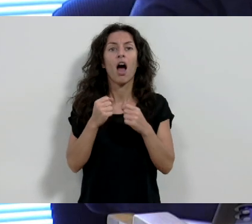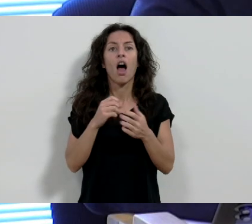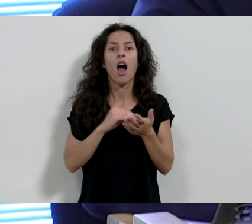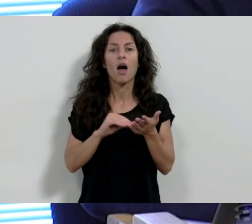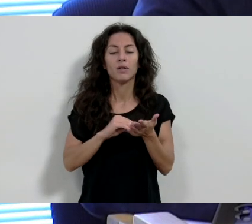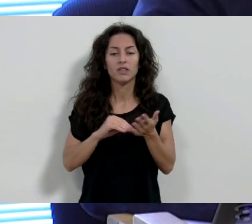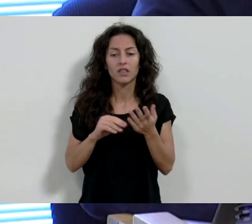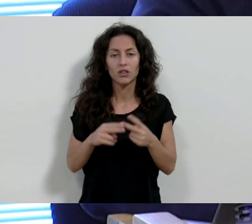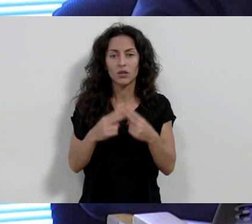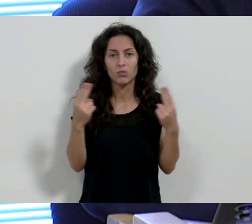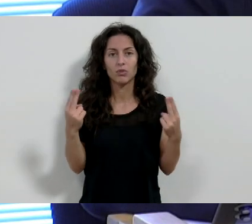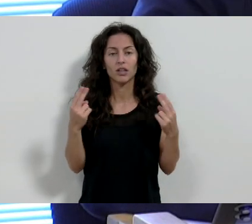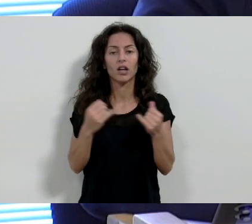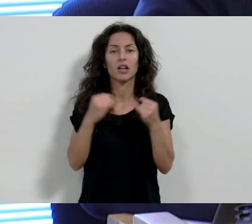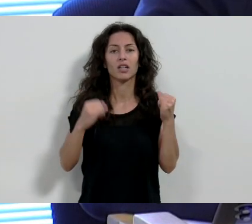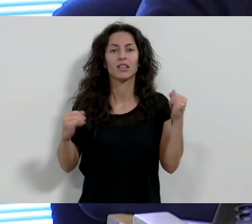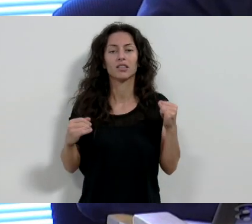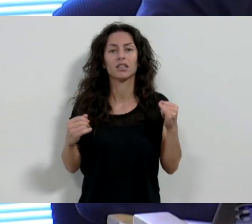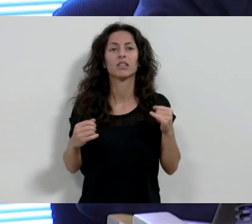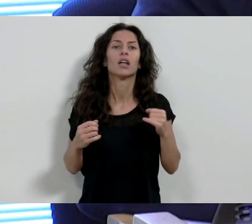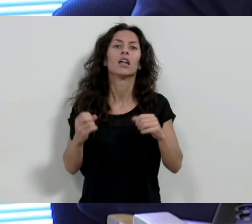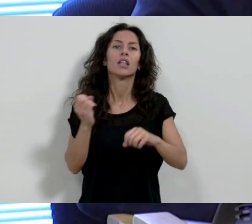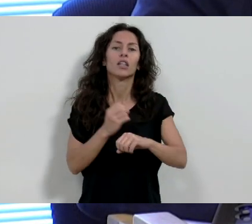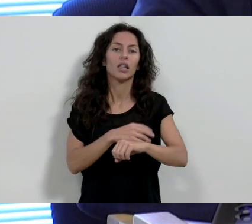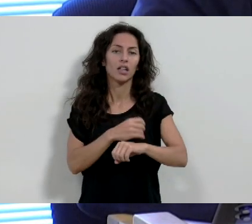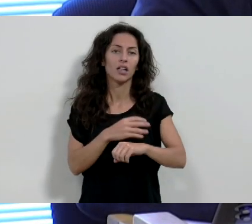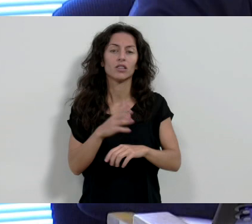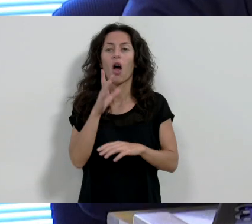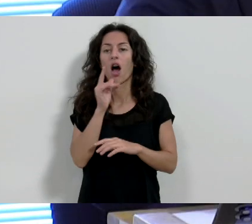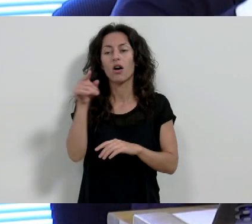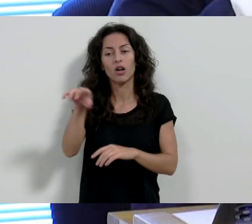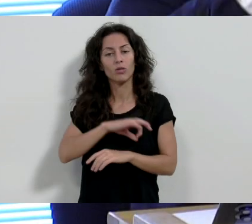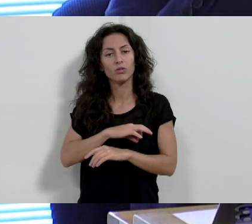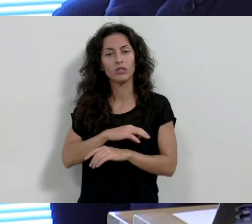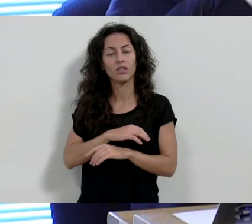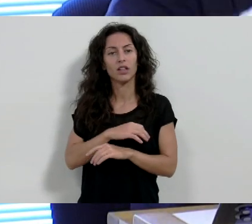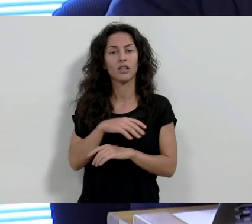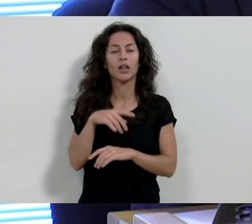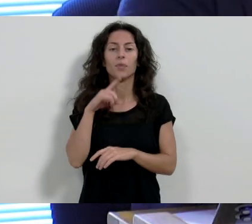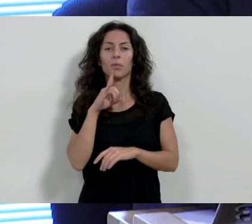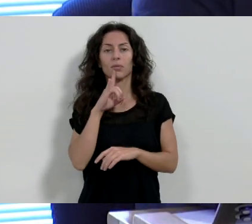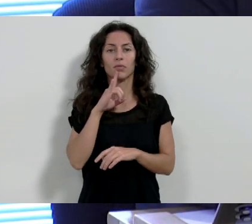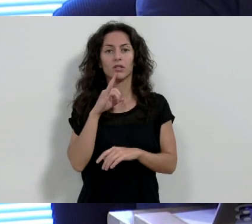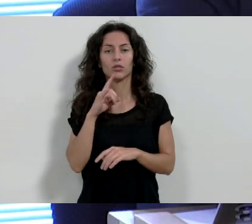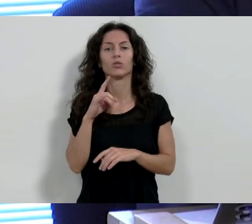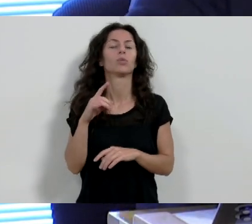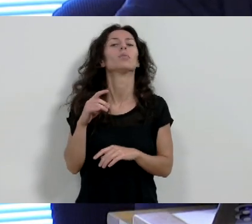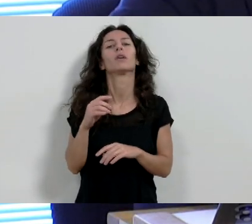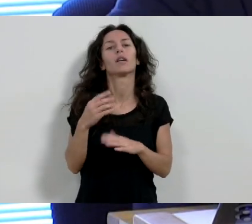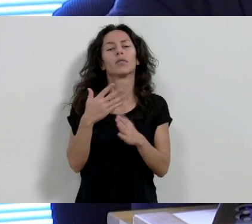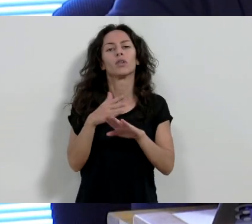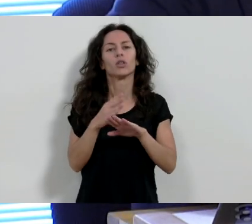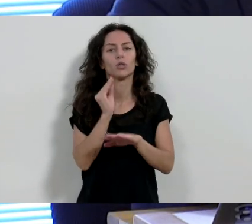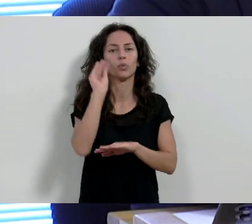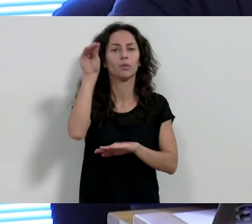para las administraciones públicas era una crisis de ingresos. Y ahora usted presume de superávit. Y mientras tanto, pues nada, los vecinos de Ciudad Real, esa es la respuesta